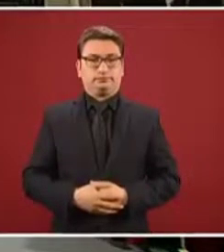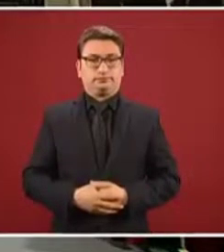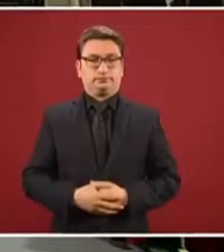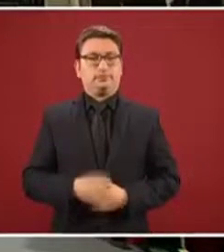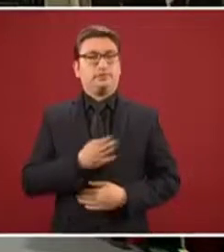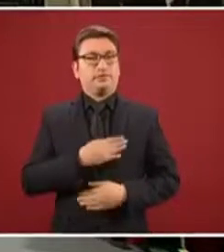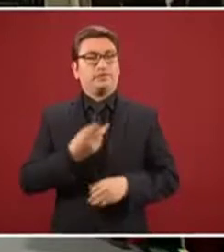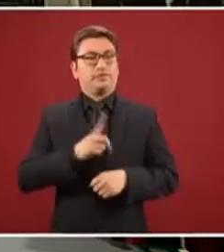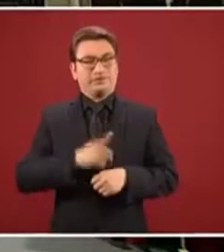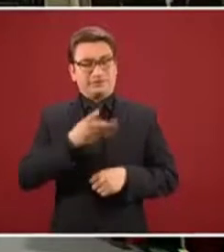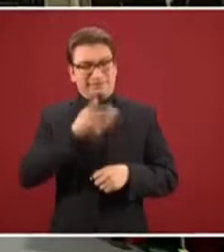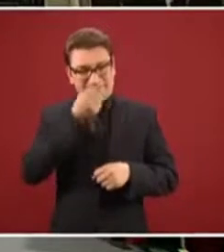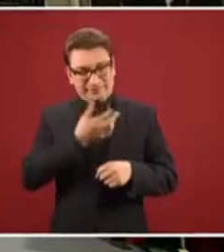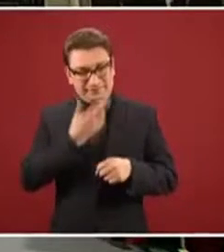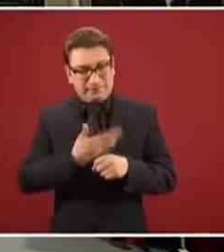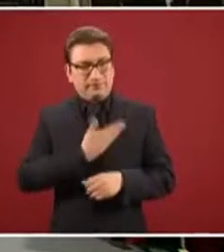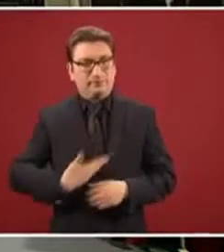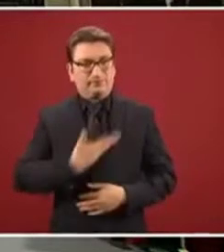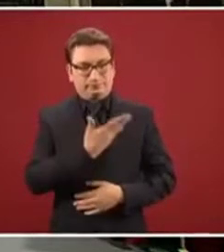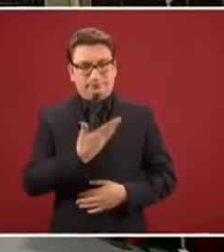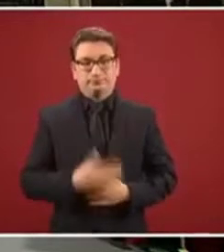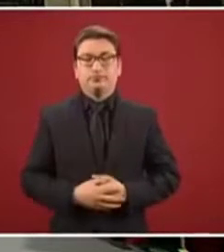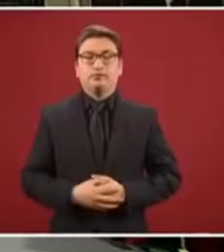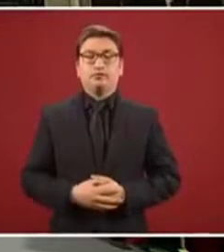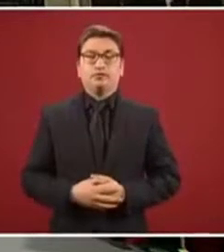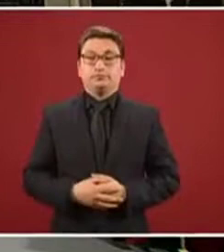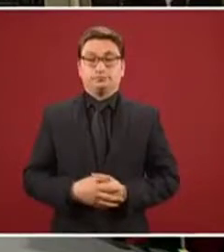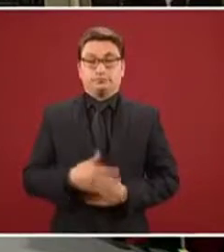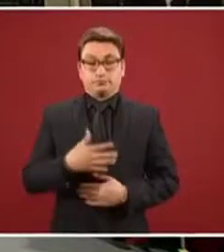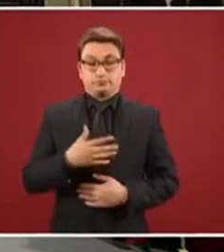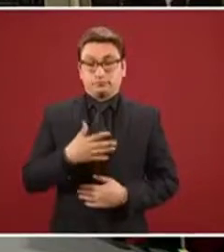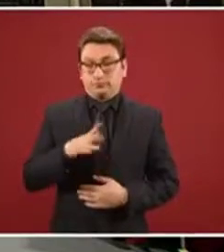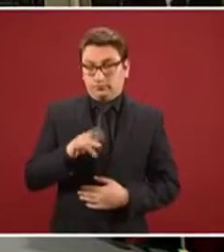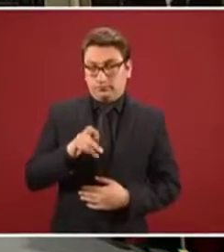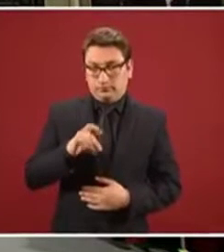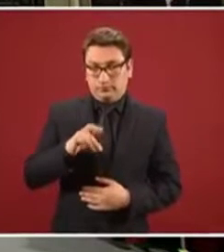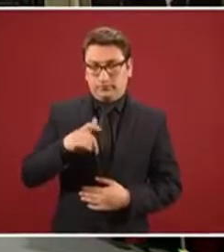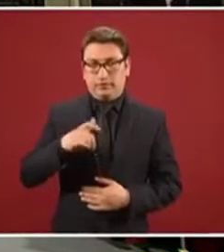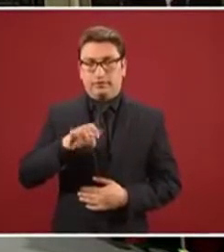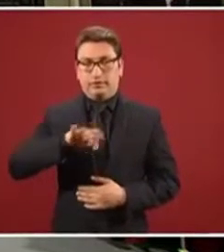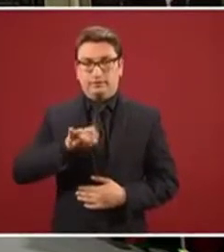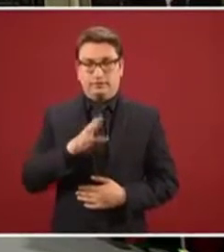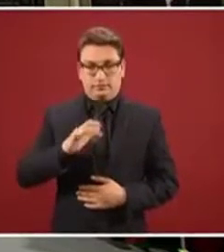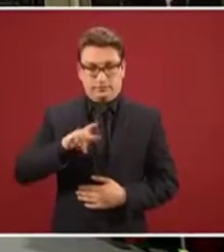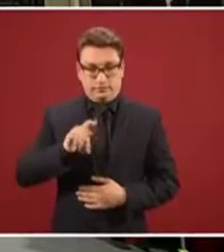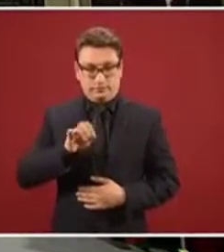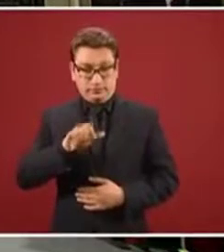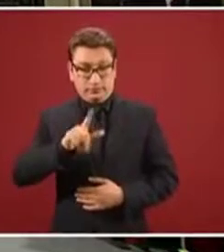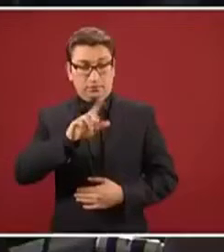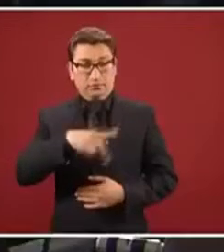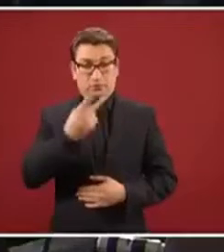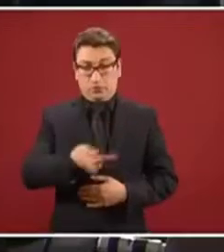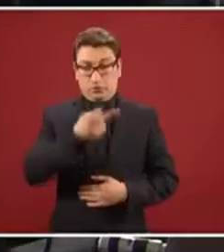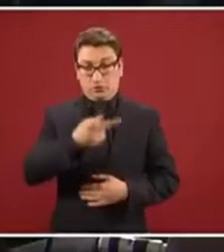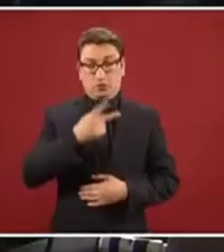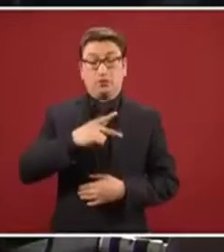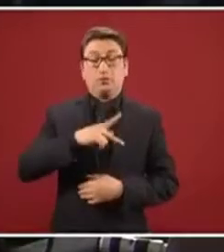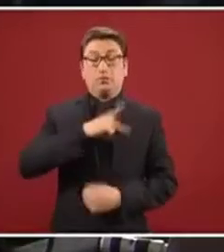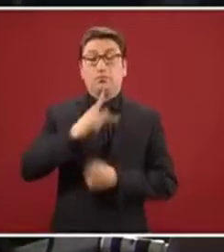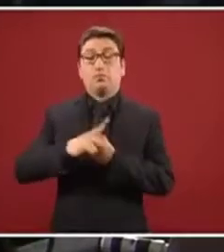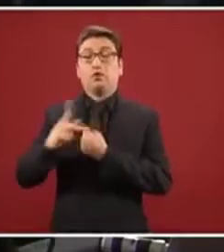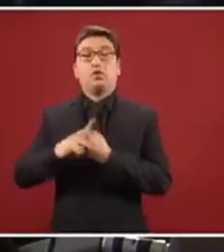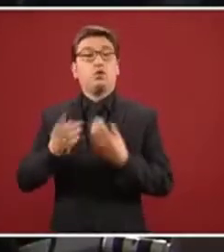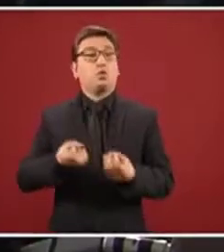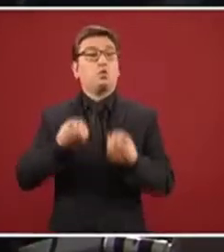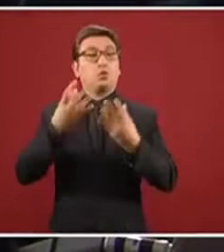Buenos días, secretario, presidente. Betvirey Nieto, de Eje Central. ¿Cuántos y cuáles países se han pronunciado en